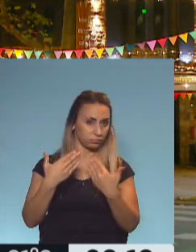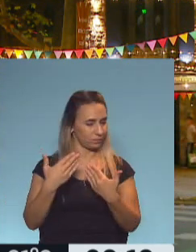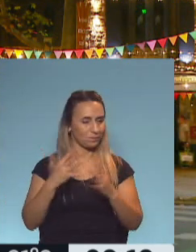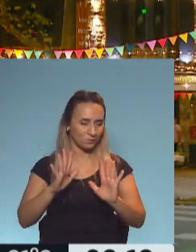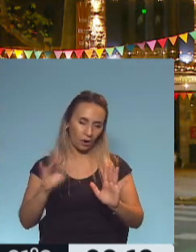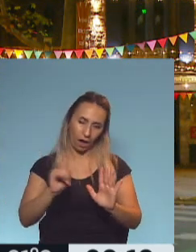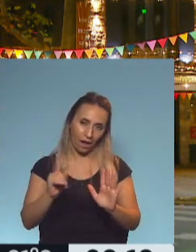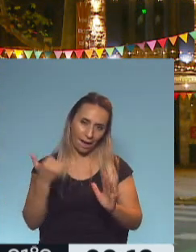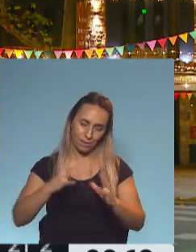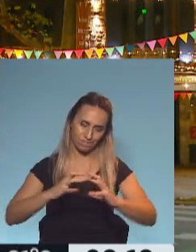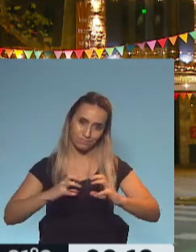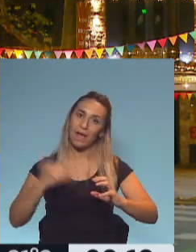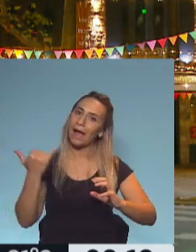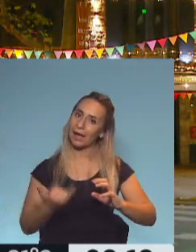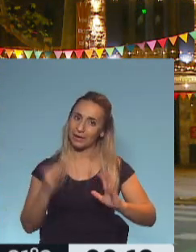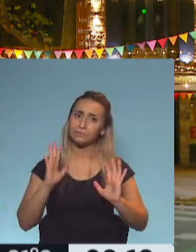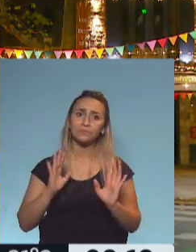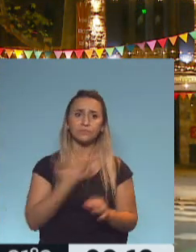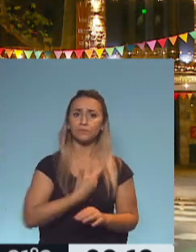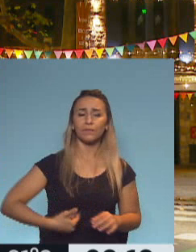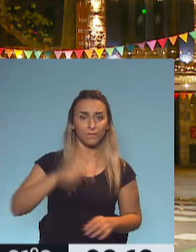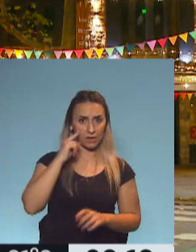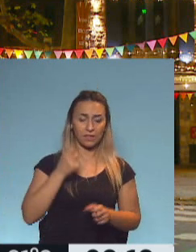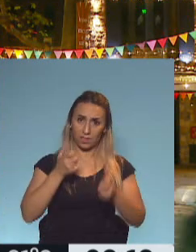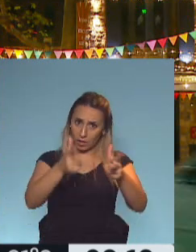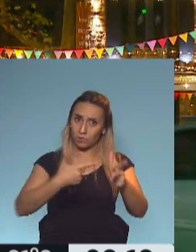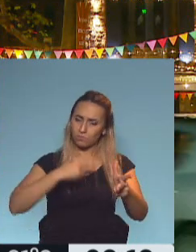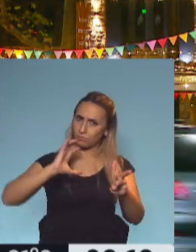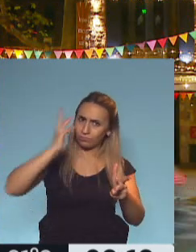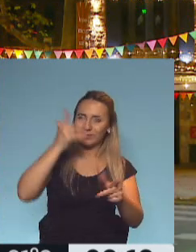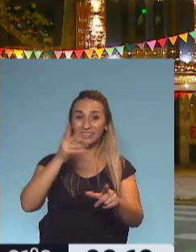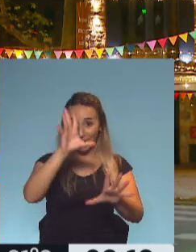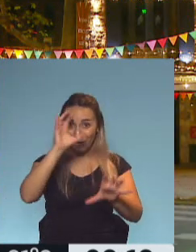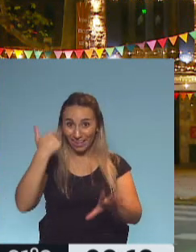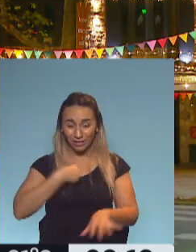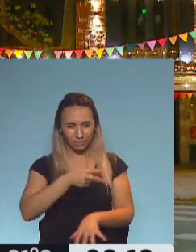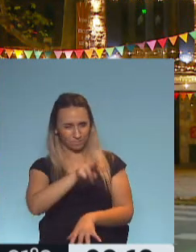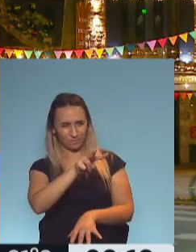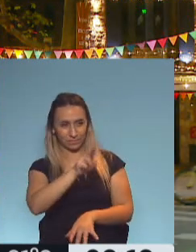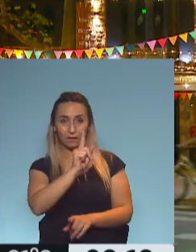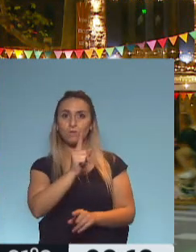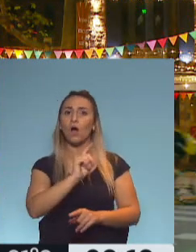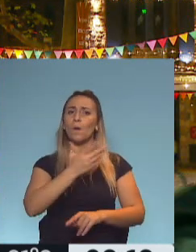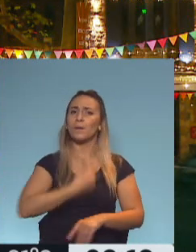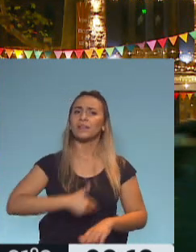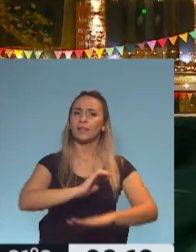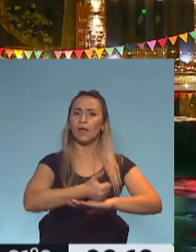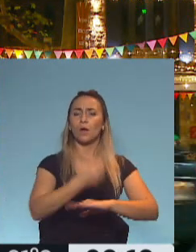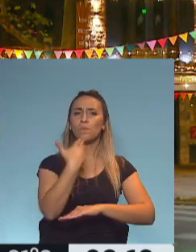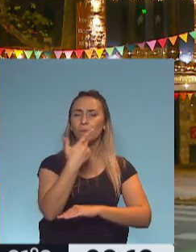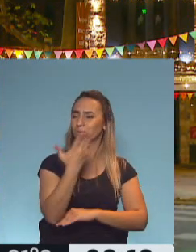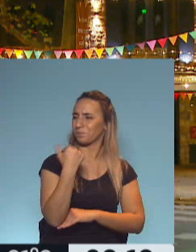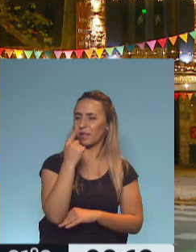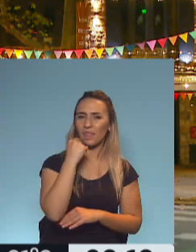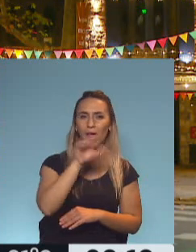Fernández dijo que muchas cosas de lo que le habían molestado, ese enojo que nosotros detectamos en el mensaje que dio el